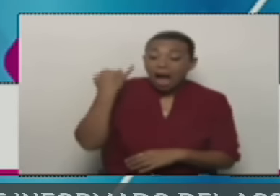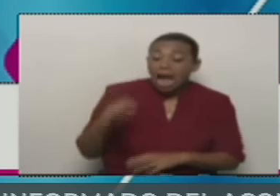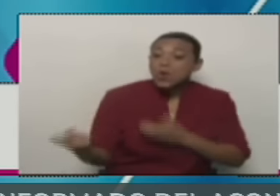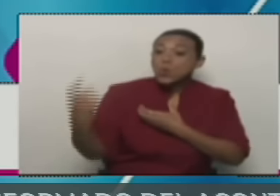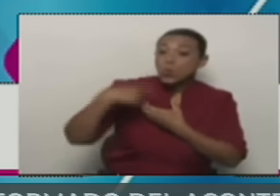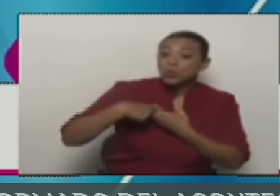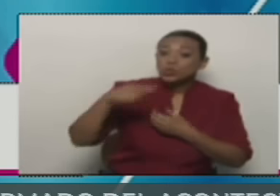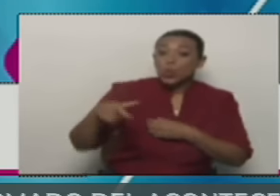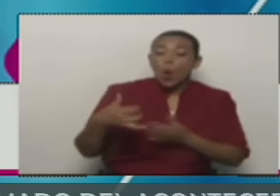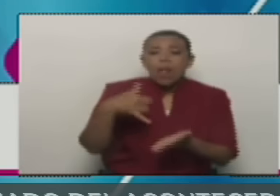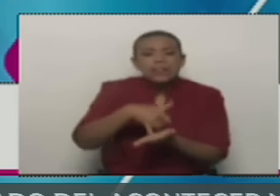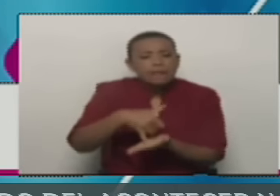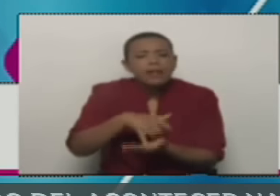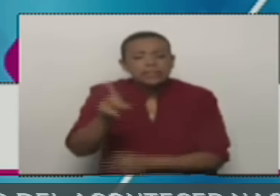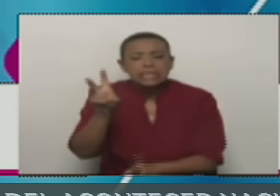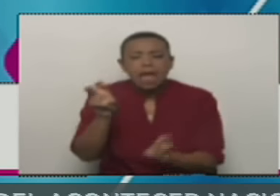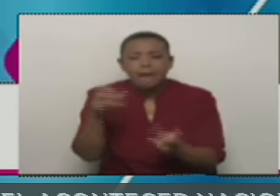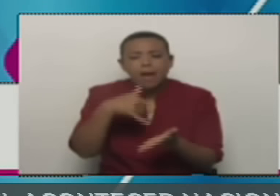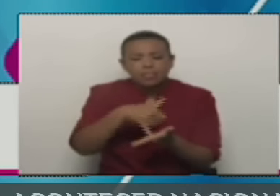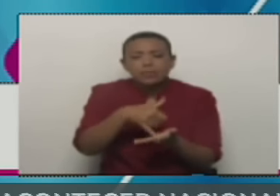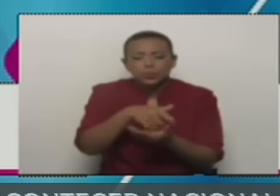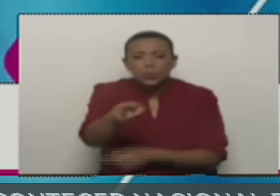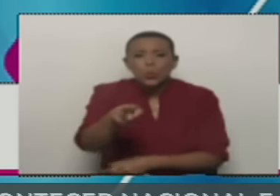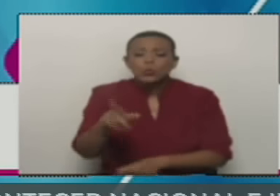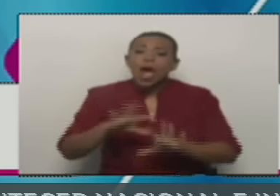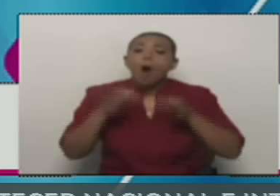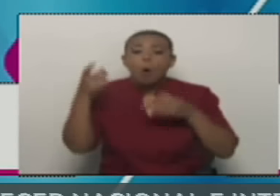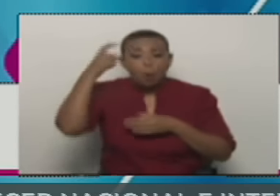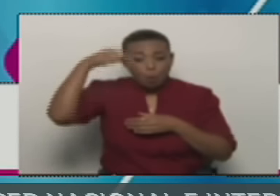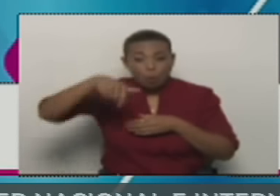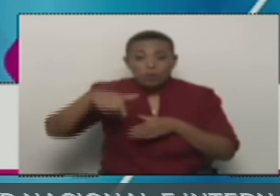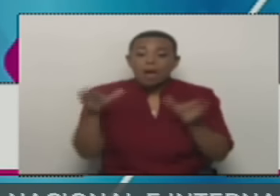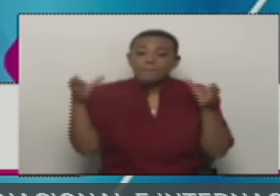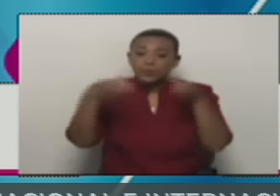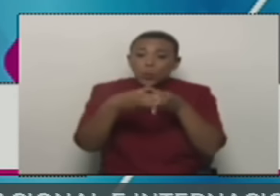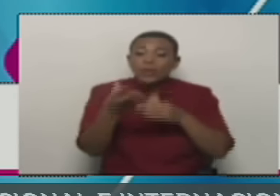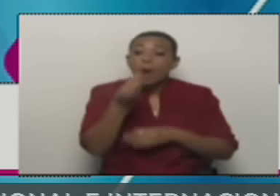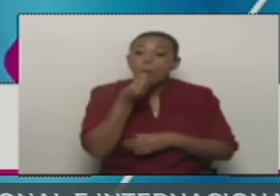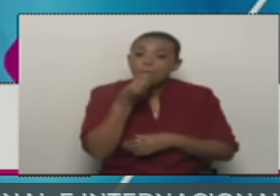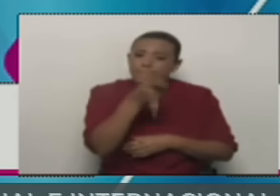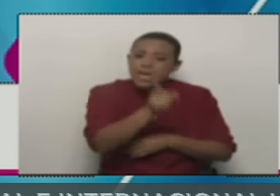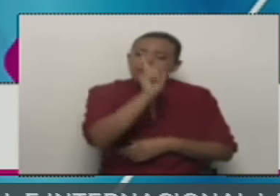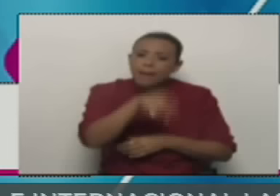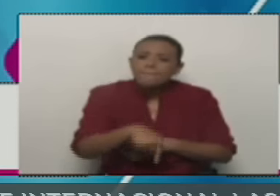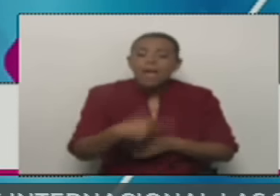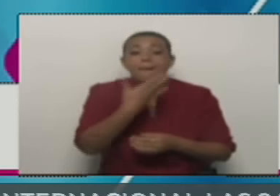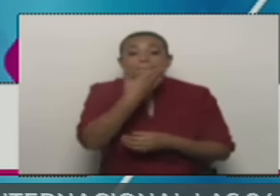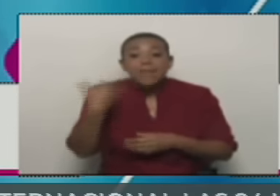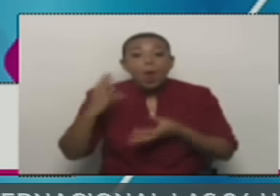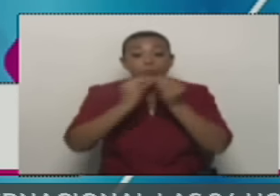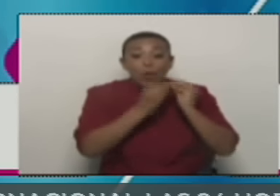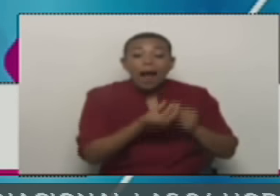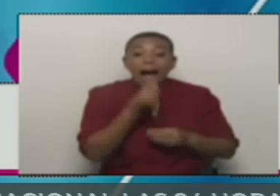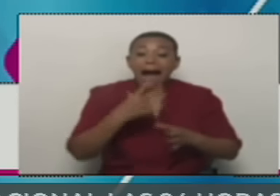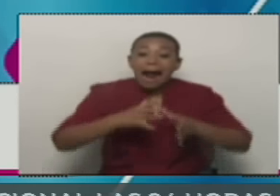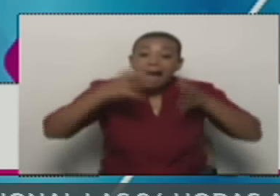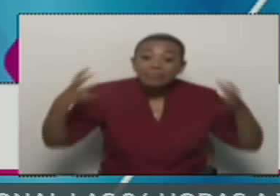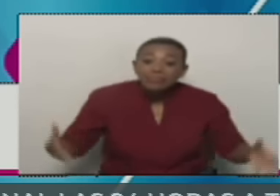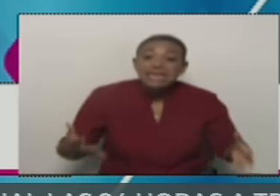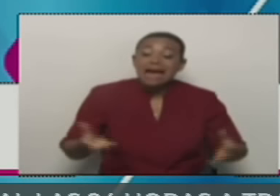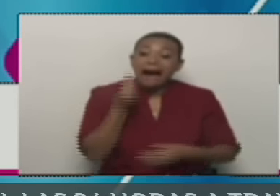el tema de vulnerabilidad, presidente, por instrucciones suyas, hoy hubo una reunión de trabajo con el ministro de Alimentación para mejorar la cantidad y